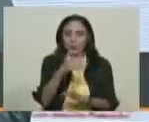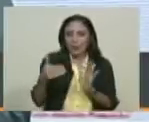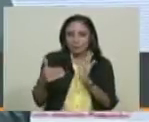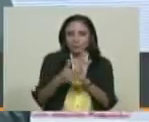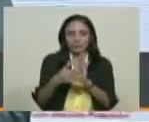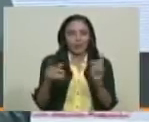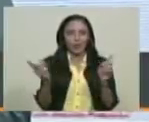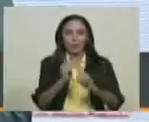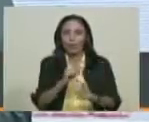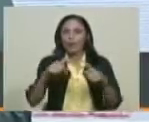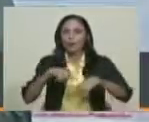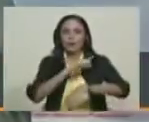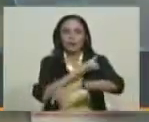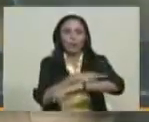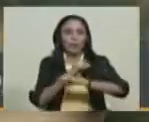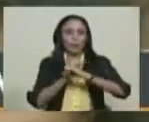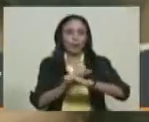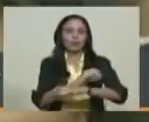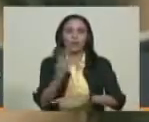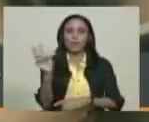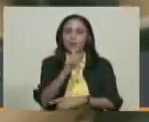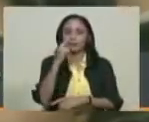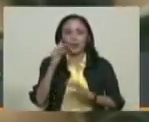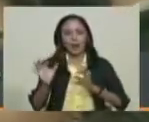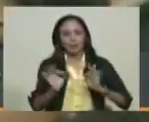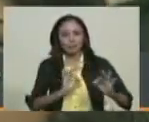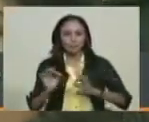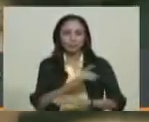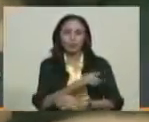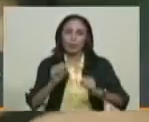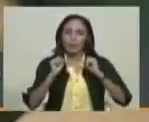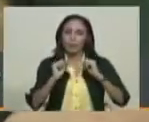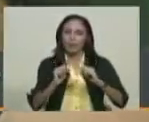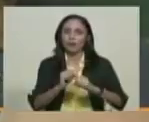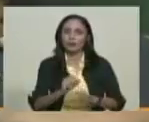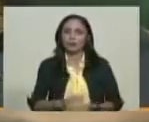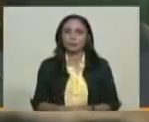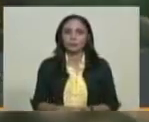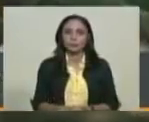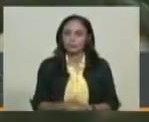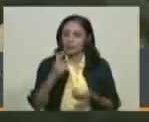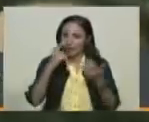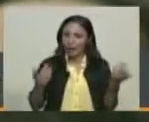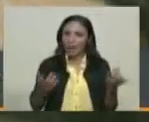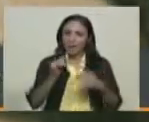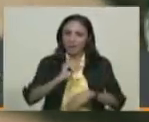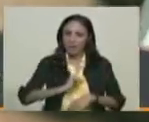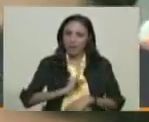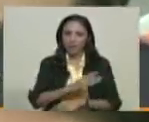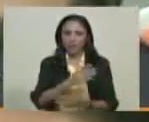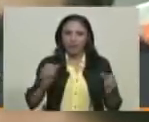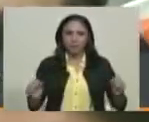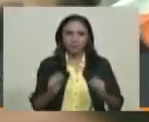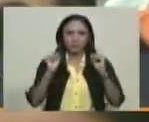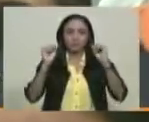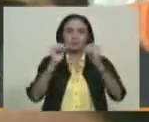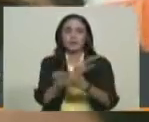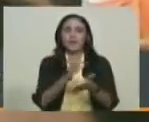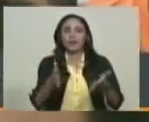juega. Y Venezuela va a hacer prevalecer su soberanía y va a hacer triunfar la